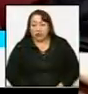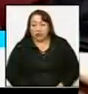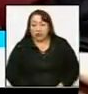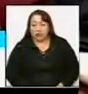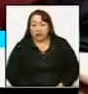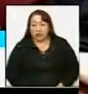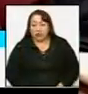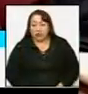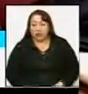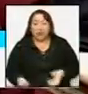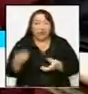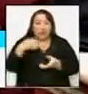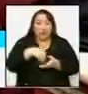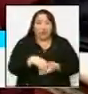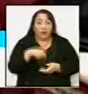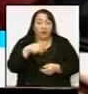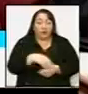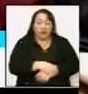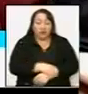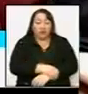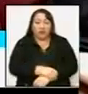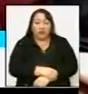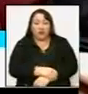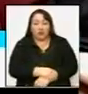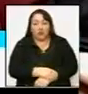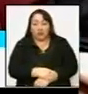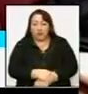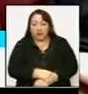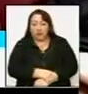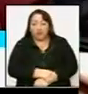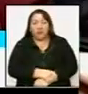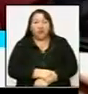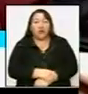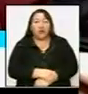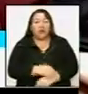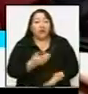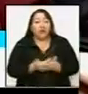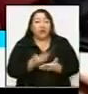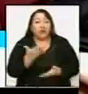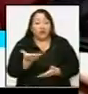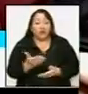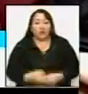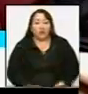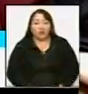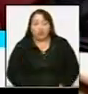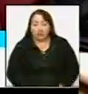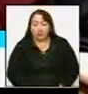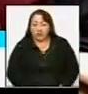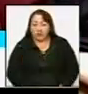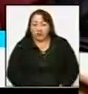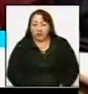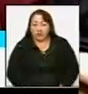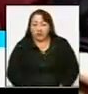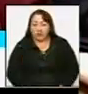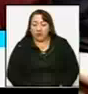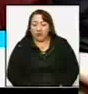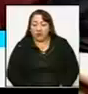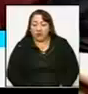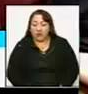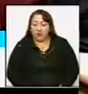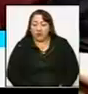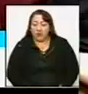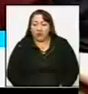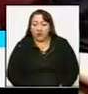si es que nosotros le agregamos en esta prescripción que el probatorio o el contradictorio de